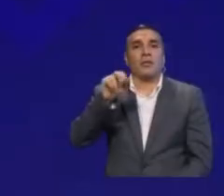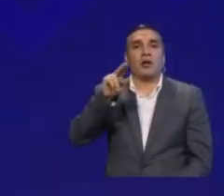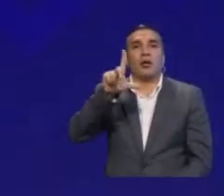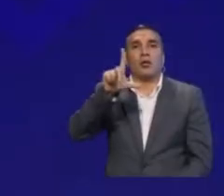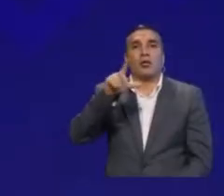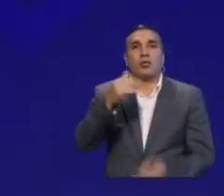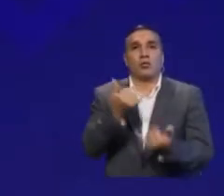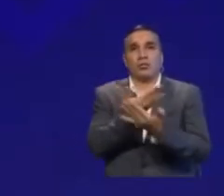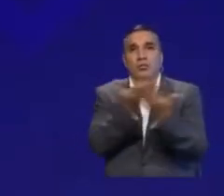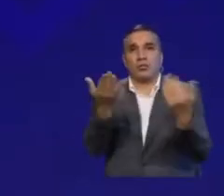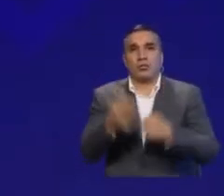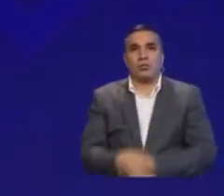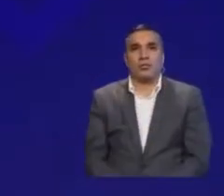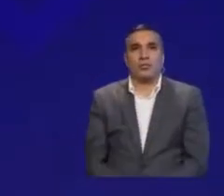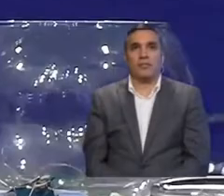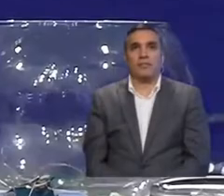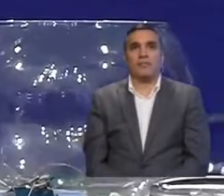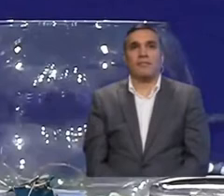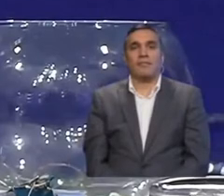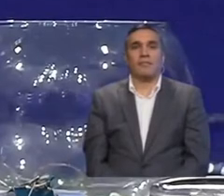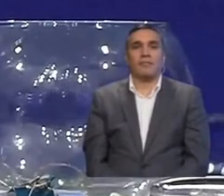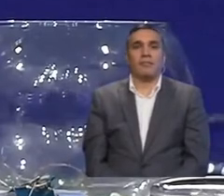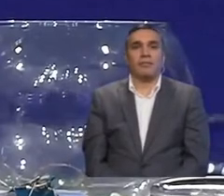a continuación.